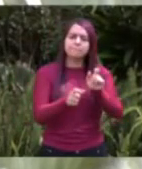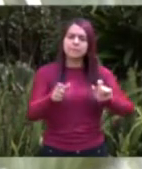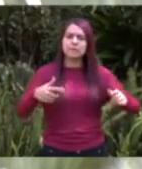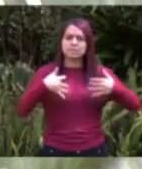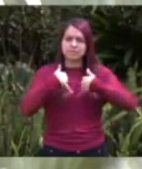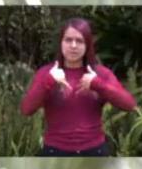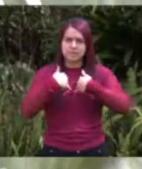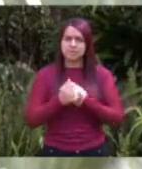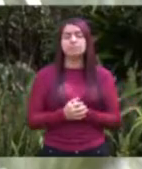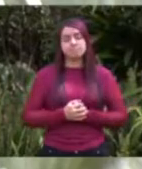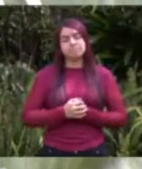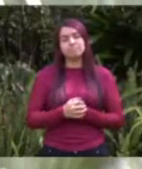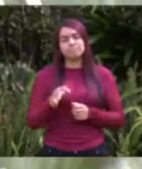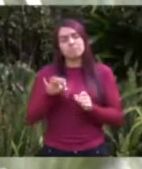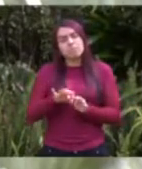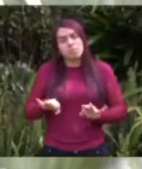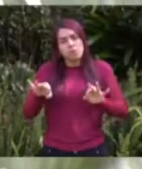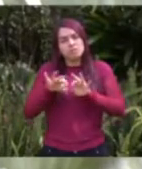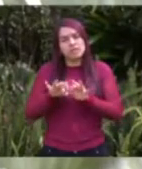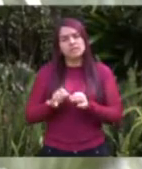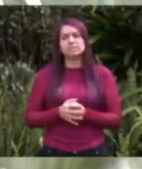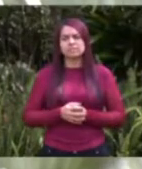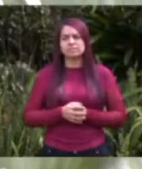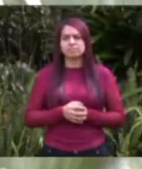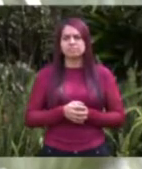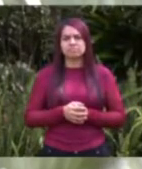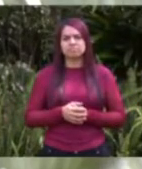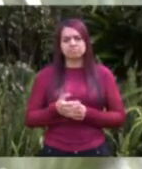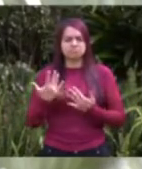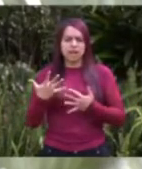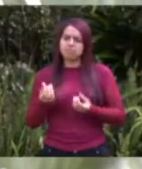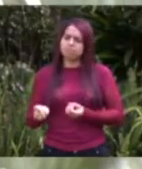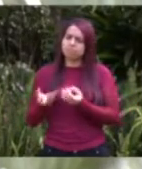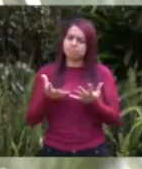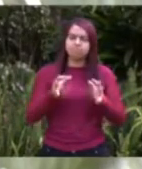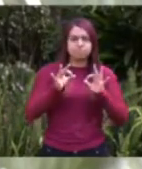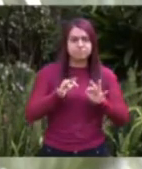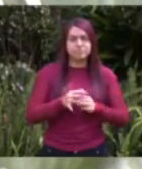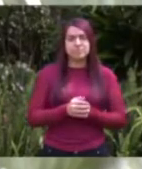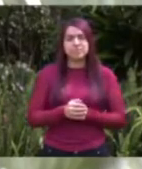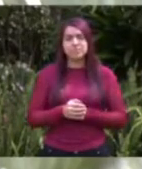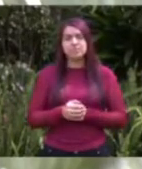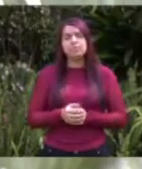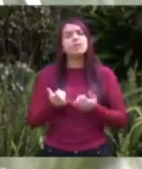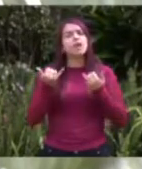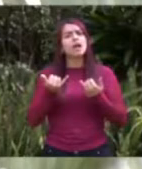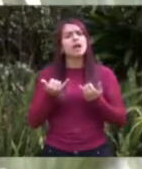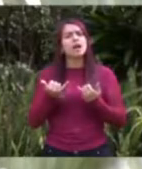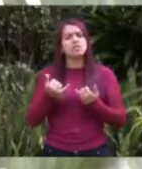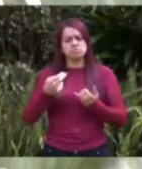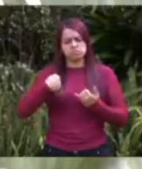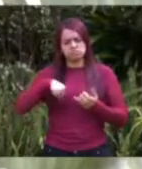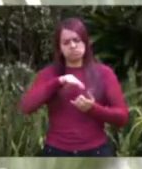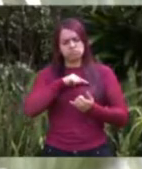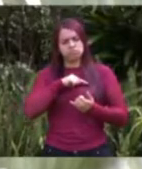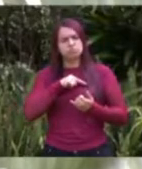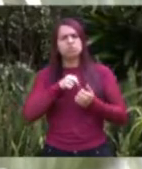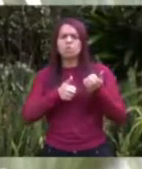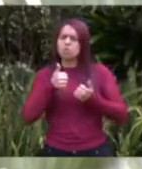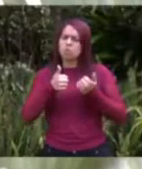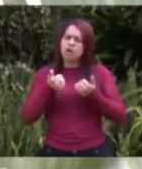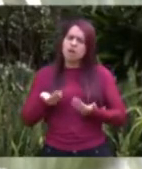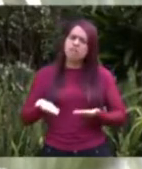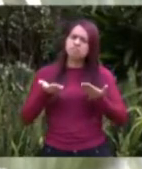también un factor muy importante de legitimidad. Y para demostrar cuál ha sido nuestra independencia,